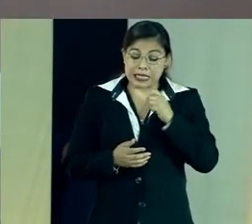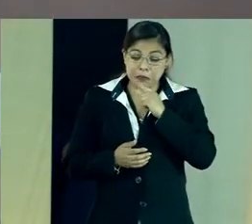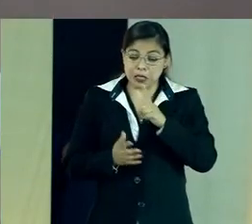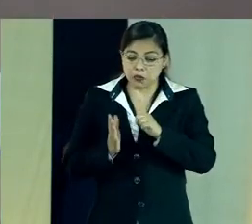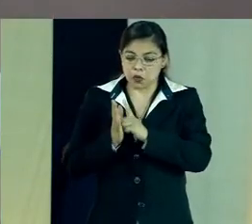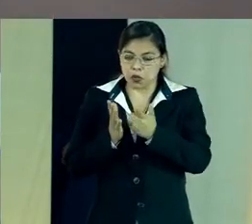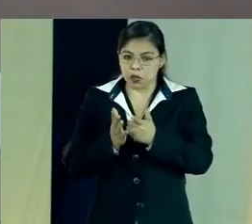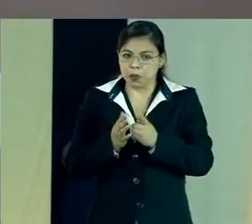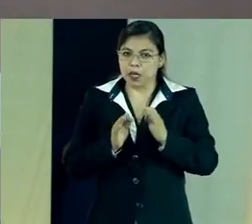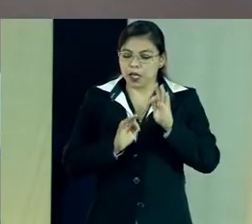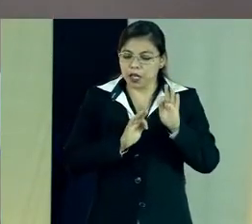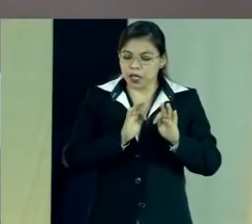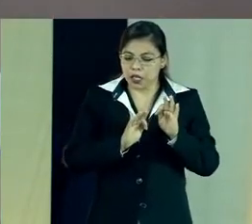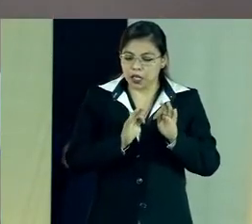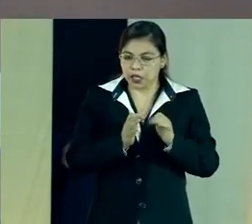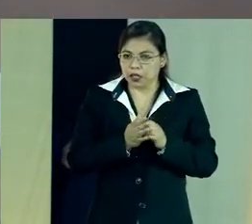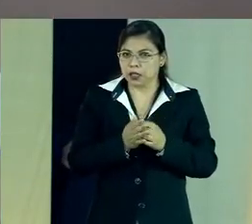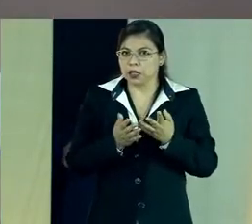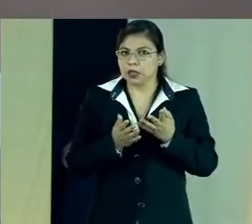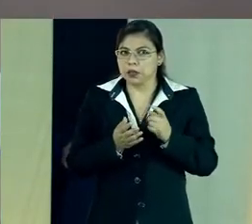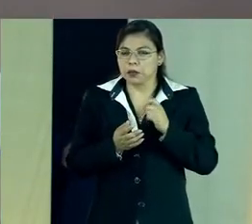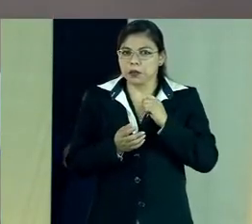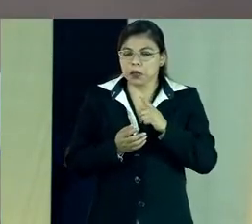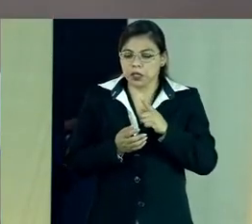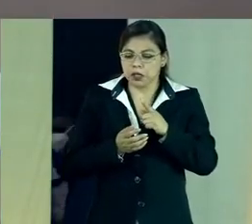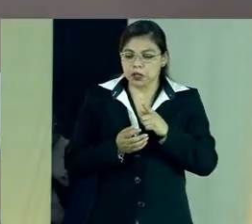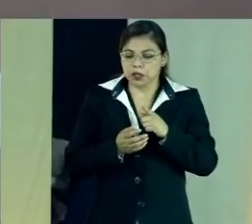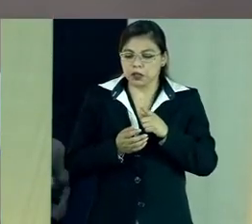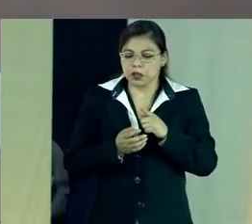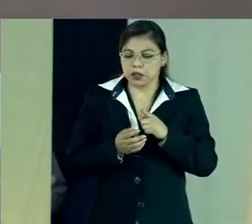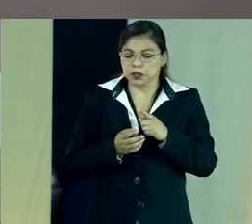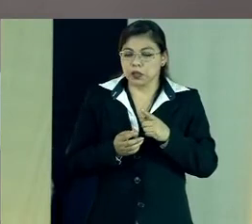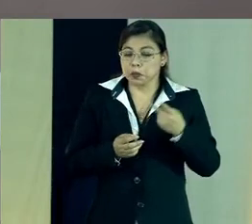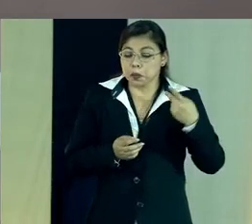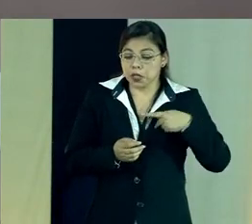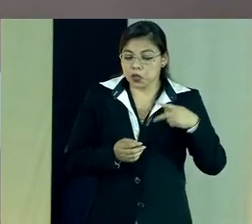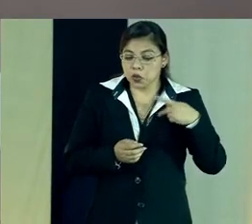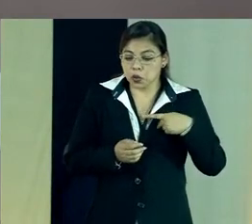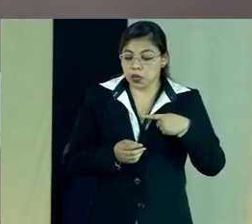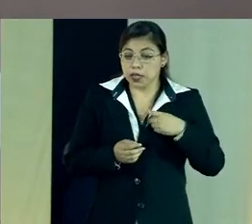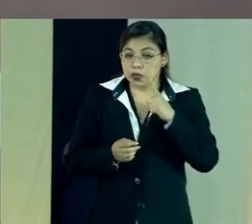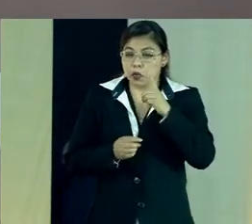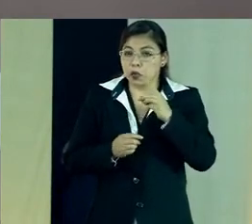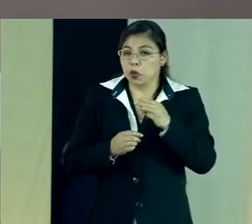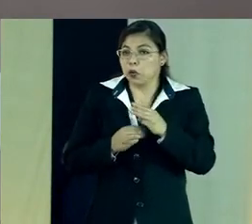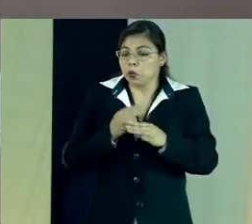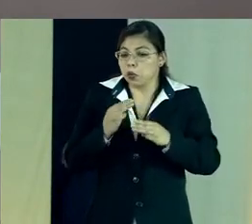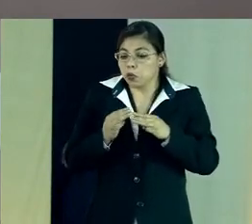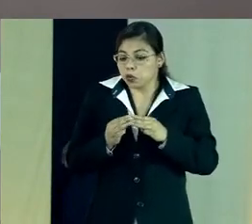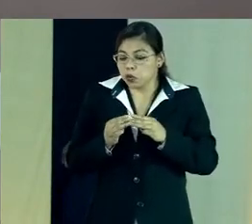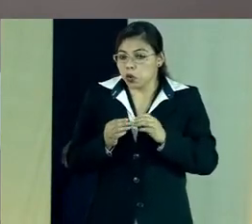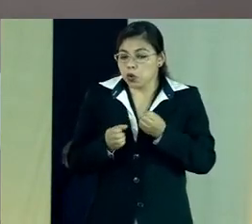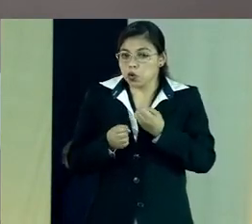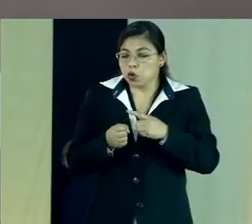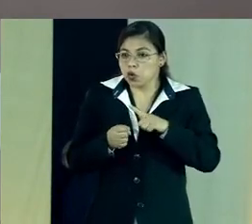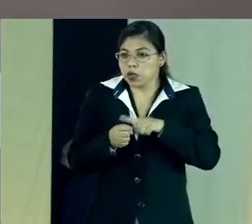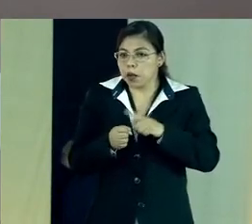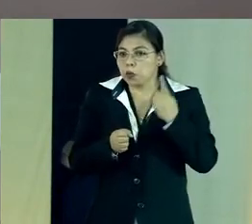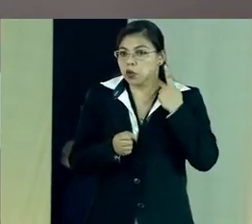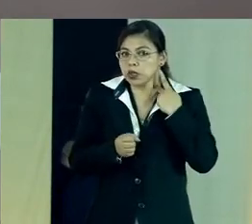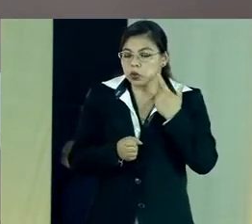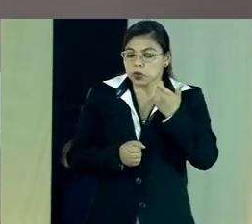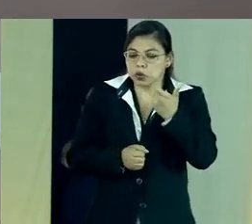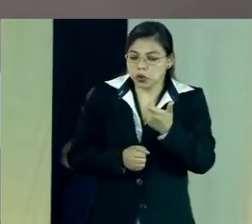tratan de la relación entre la salud de los individuos y el mundo social político y económico